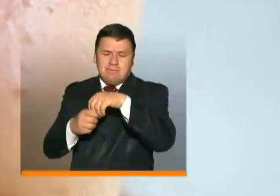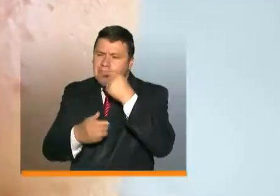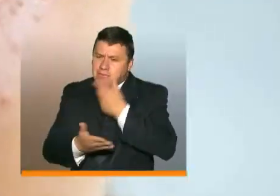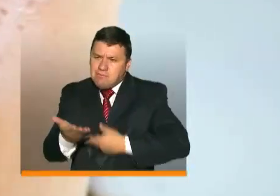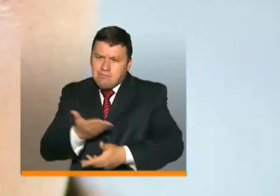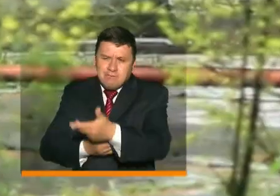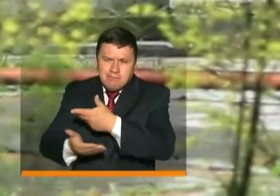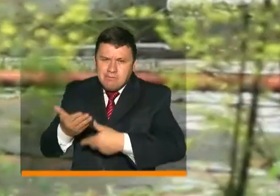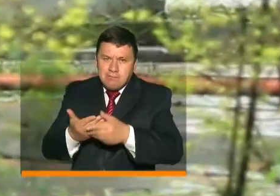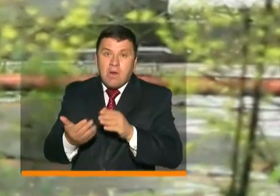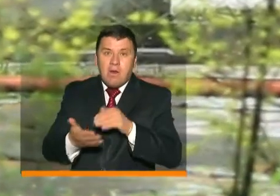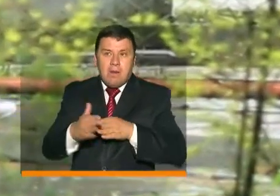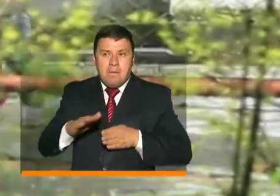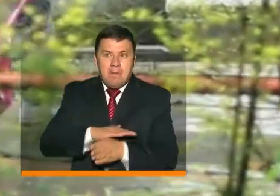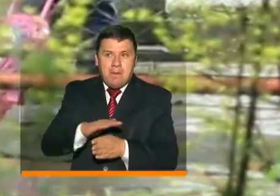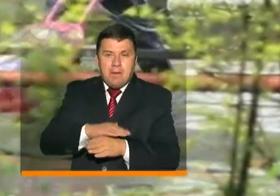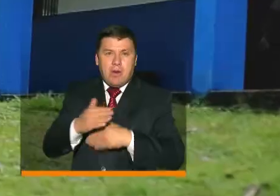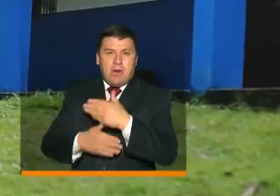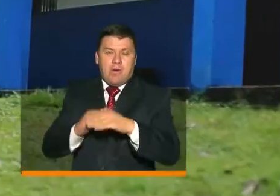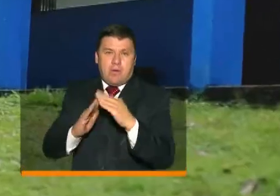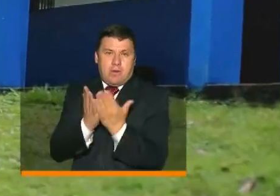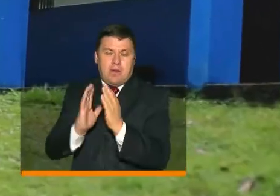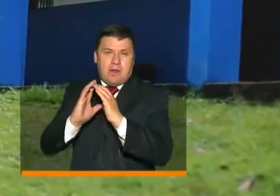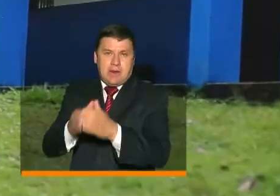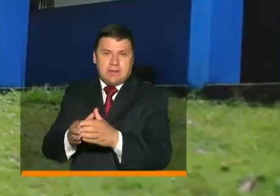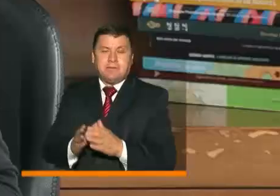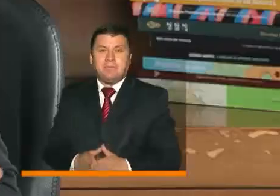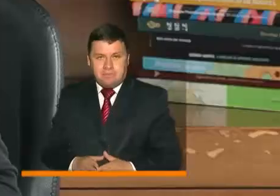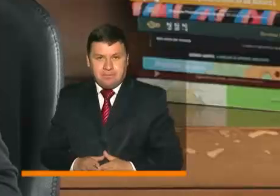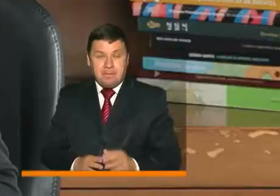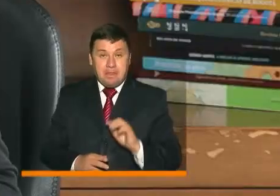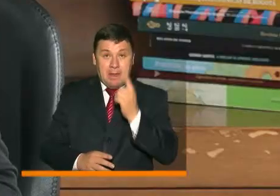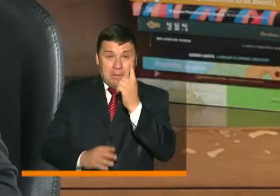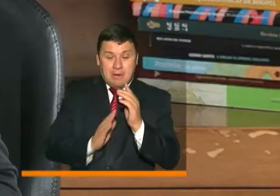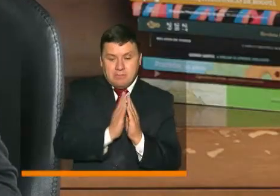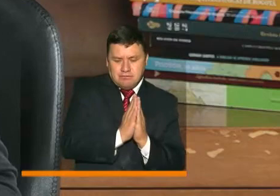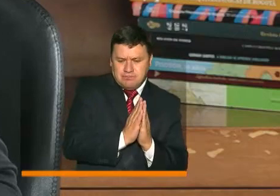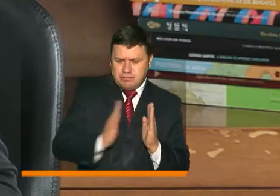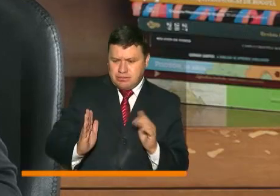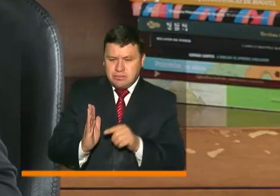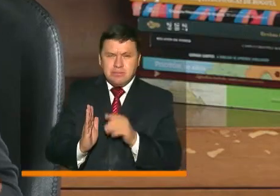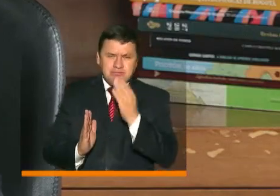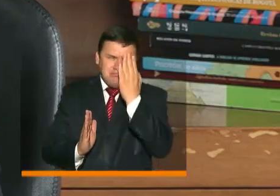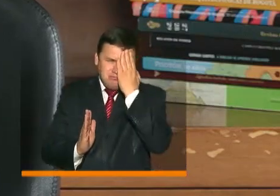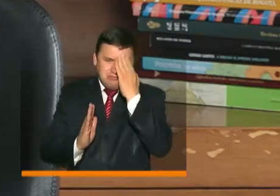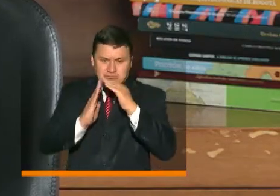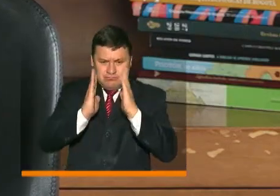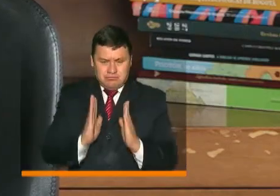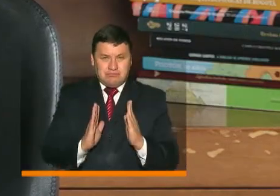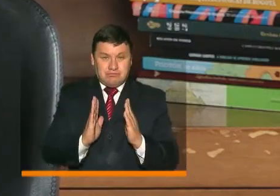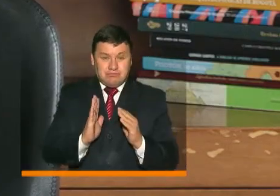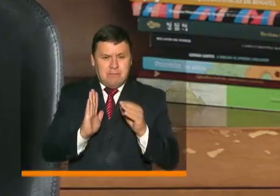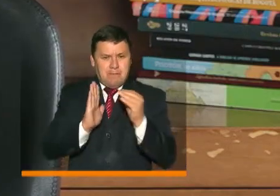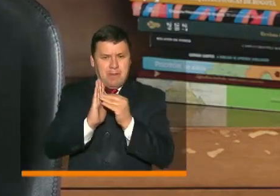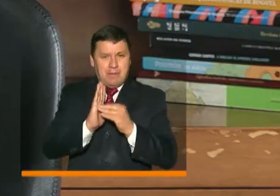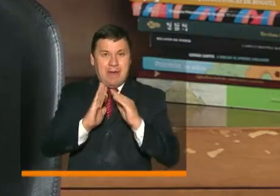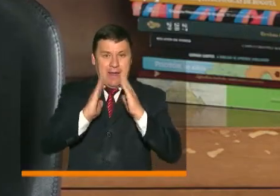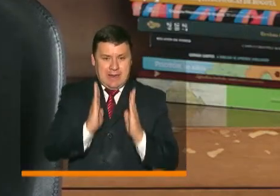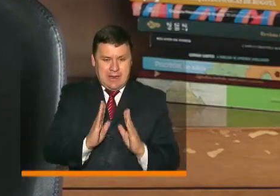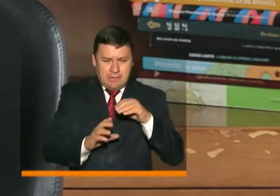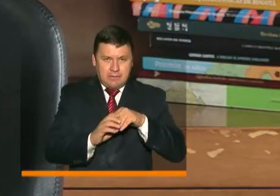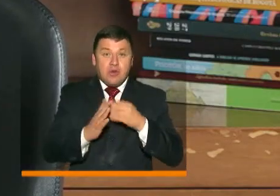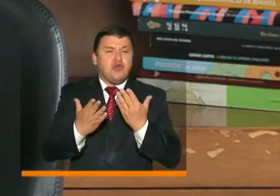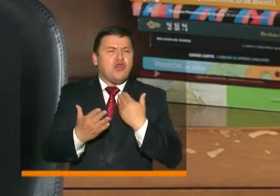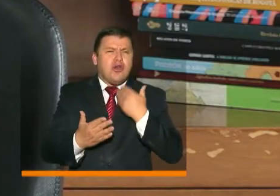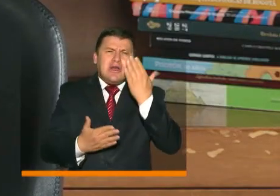alternancia que permita el regreso gradual y progresivo a las aulas. La primera fase, como ustedes saben, es estudio en casa. En los lineamientos, que los pueden encontrar en la